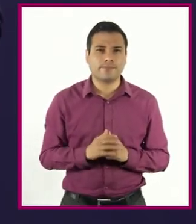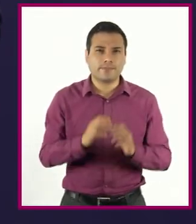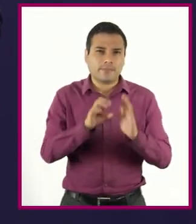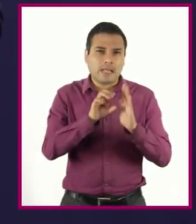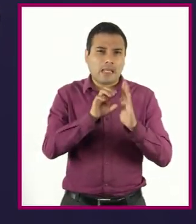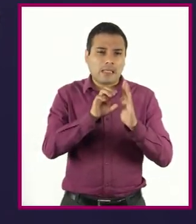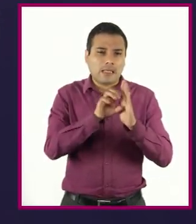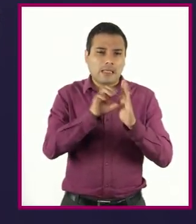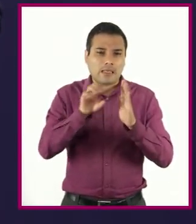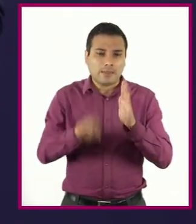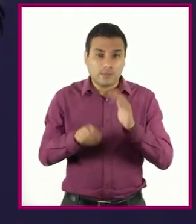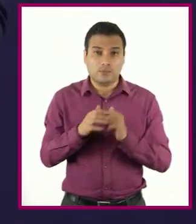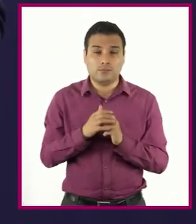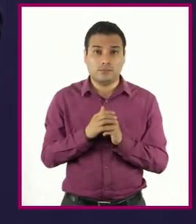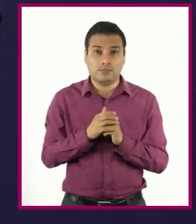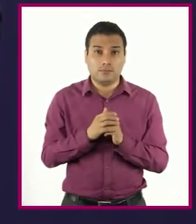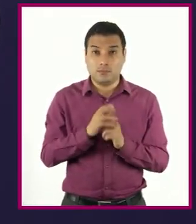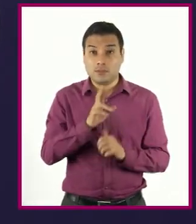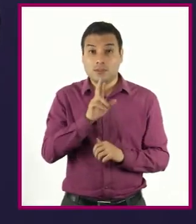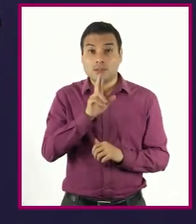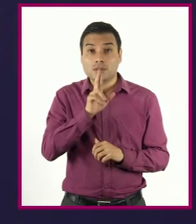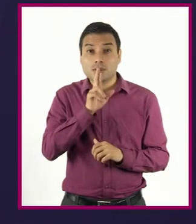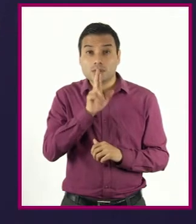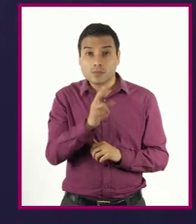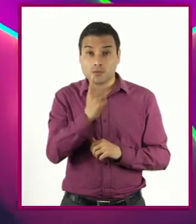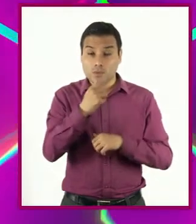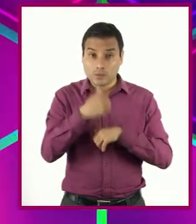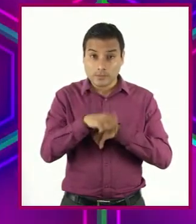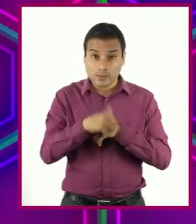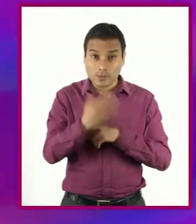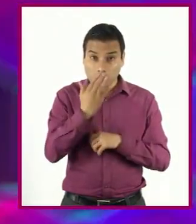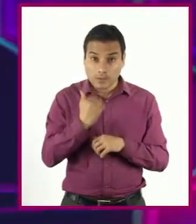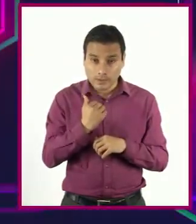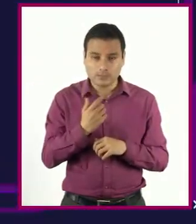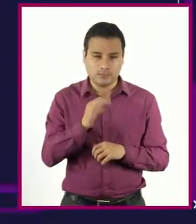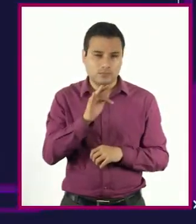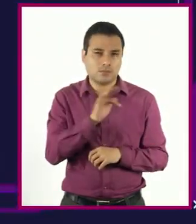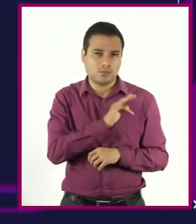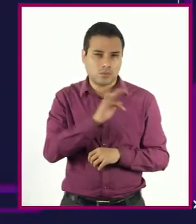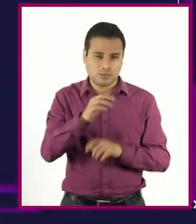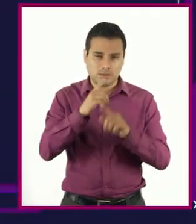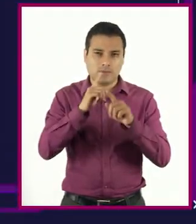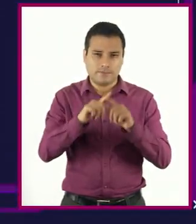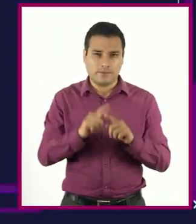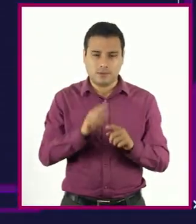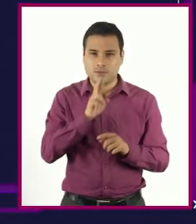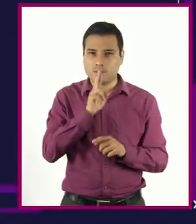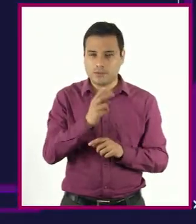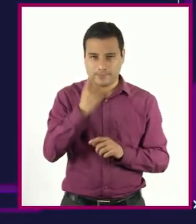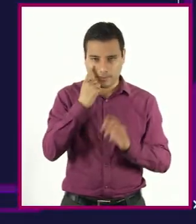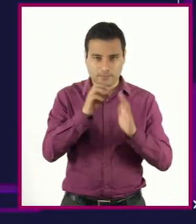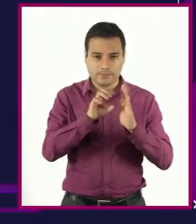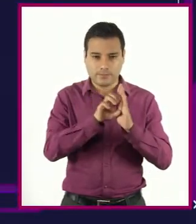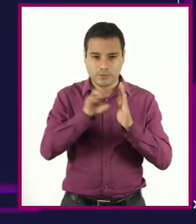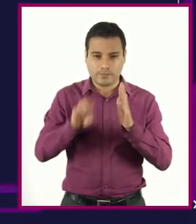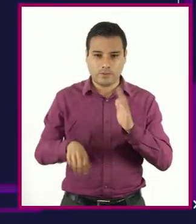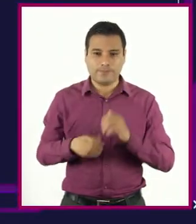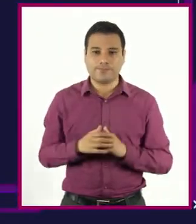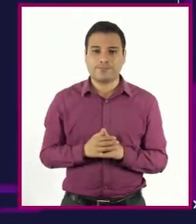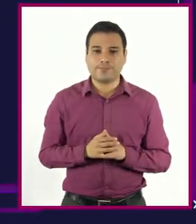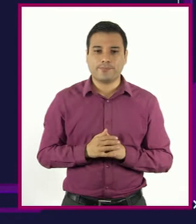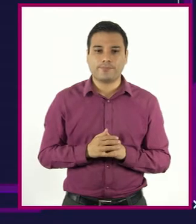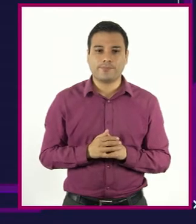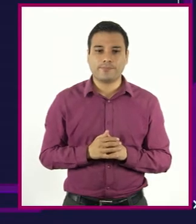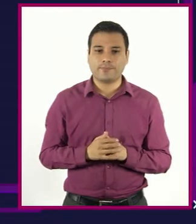único se obtiene con un conjunto de soluciones. ¿Para qué valores de x se cumple la